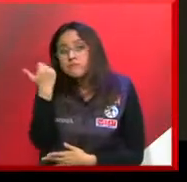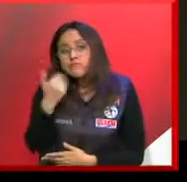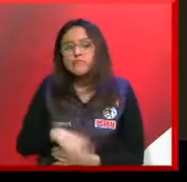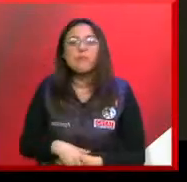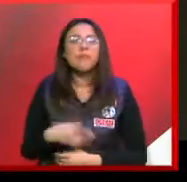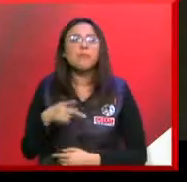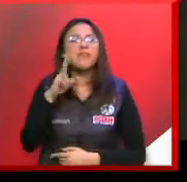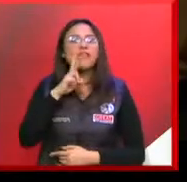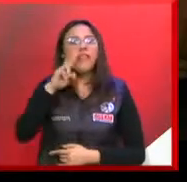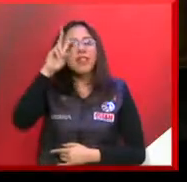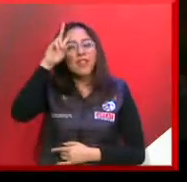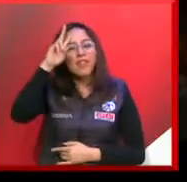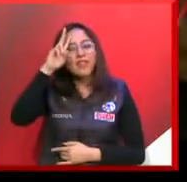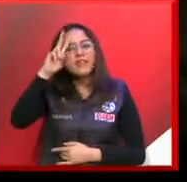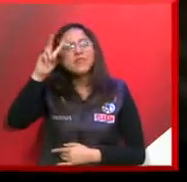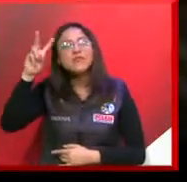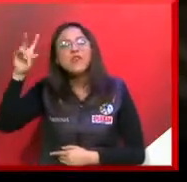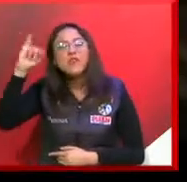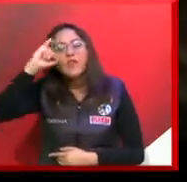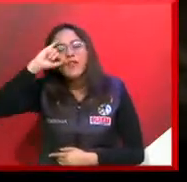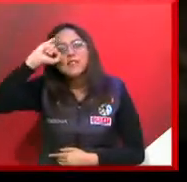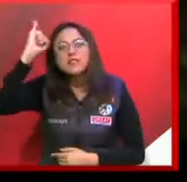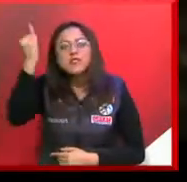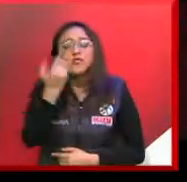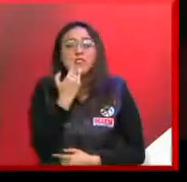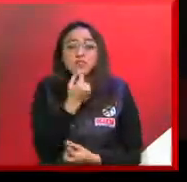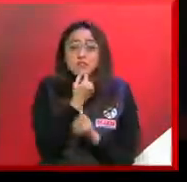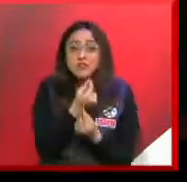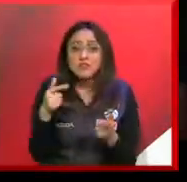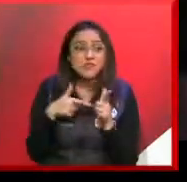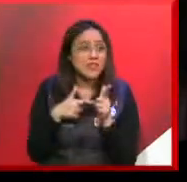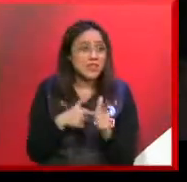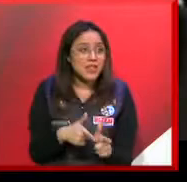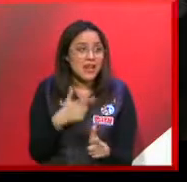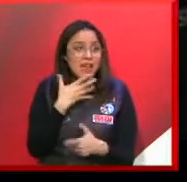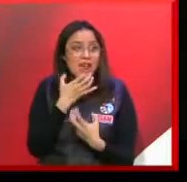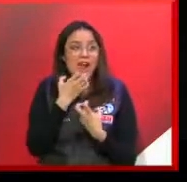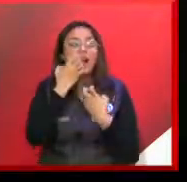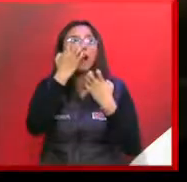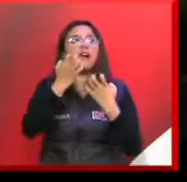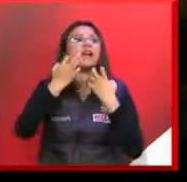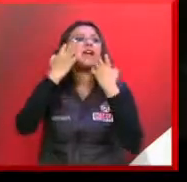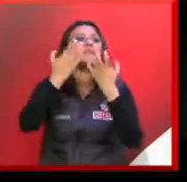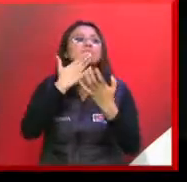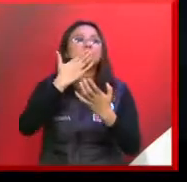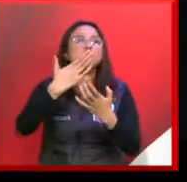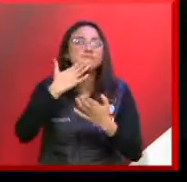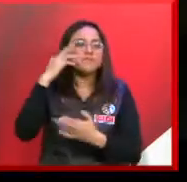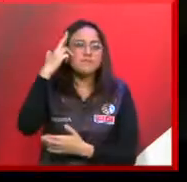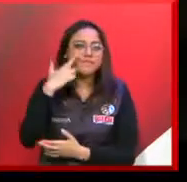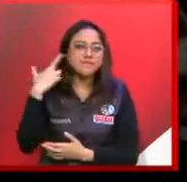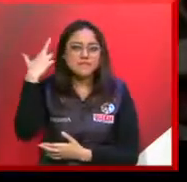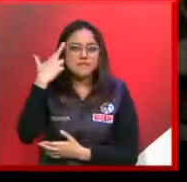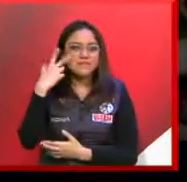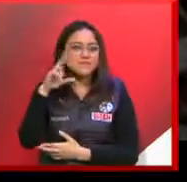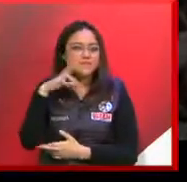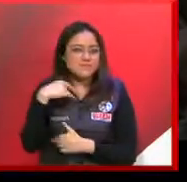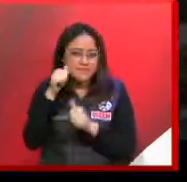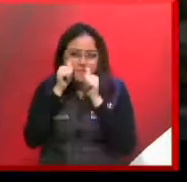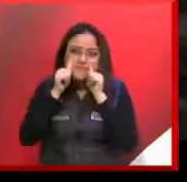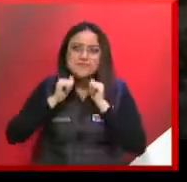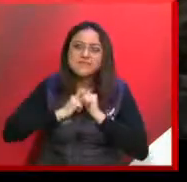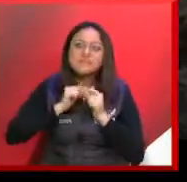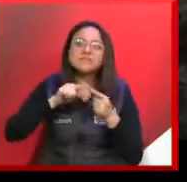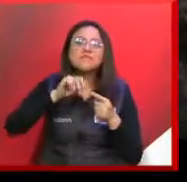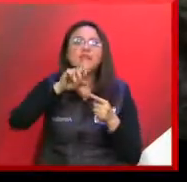la ilusión de estos niños sigue viva y gritaron a todo pulmón para que los Reyes Magos escucharan.